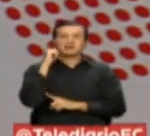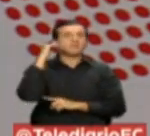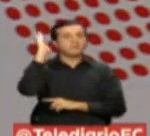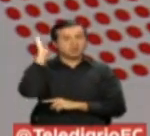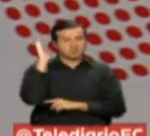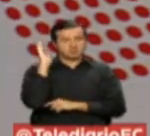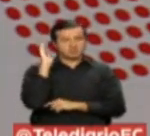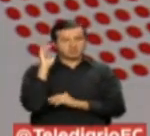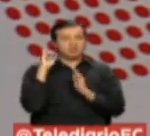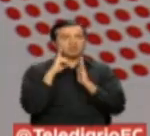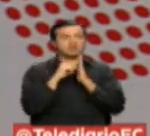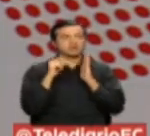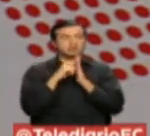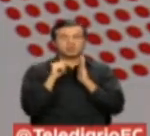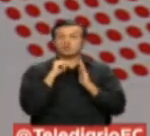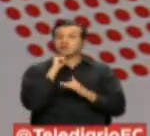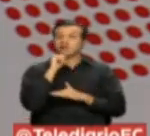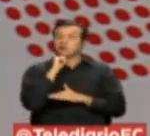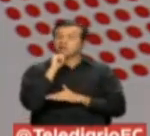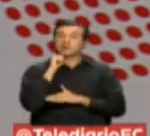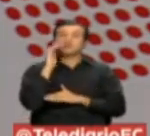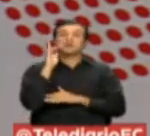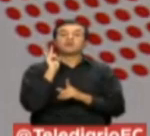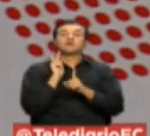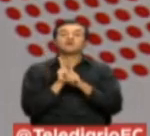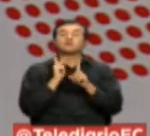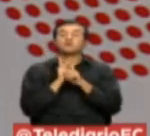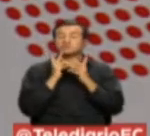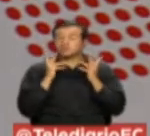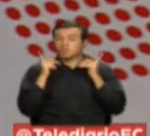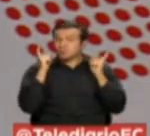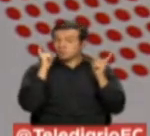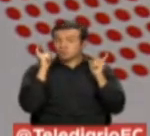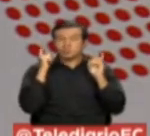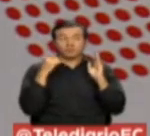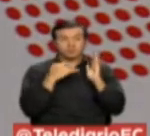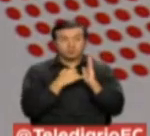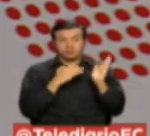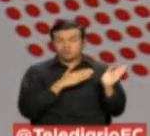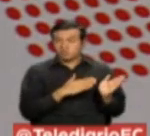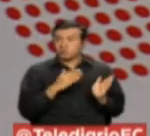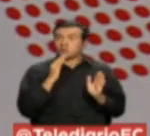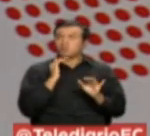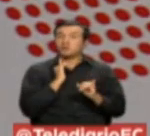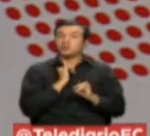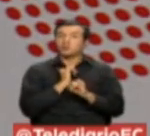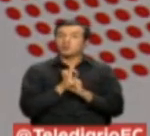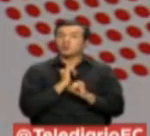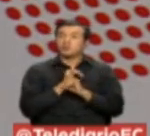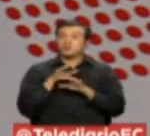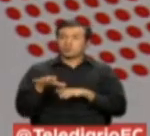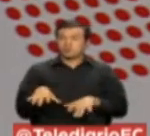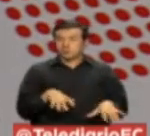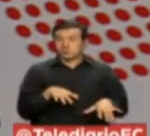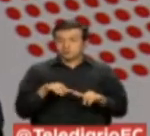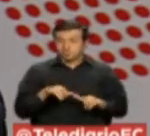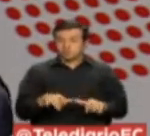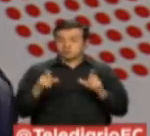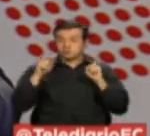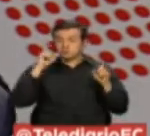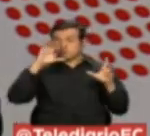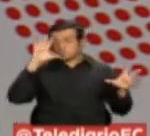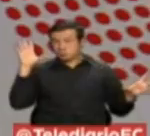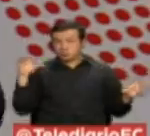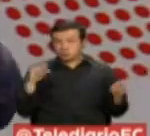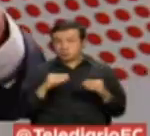porque el Servicio de Rentas Internas es una entidad de control tributario, no es una actividad que puede controlar